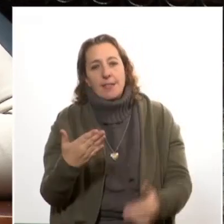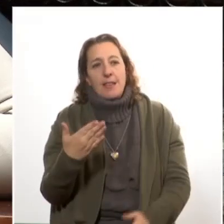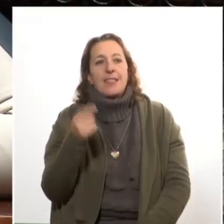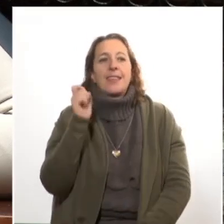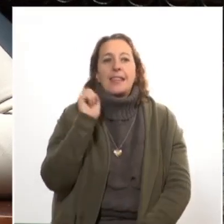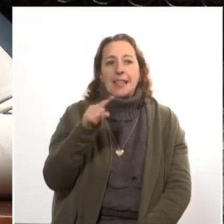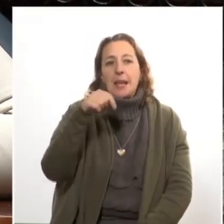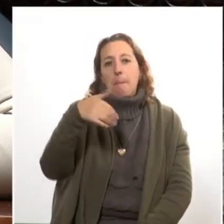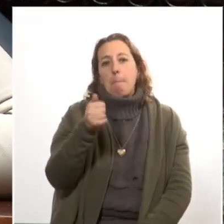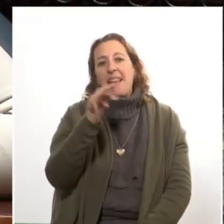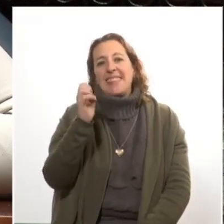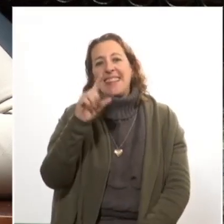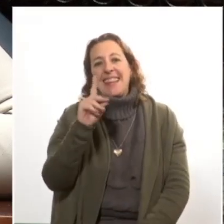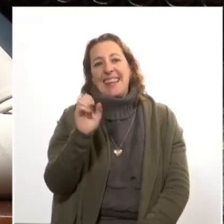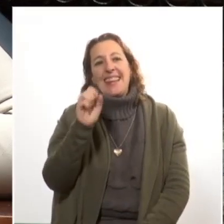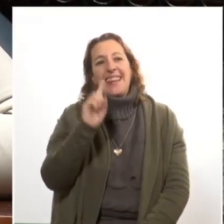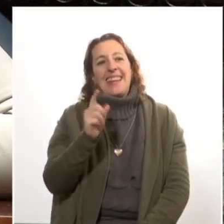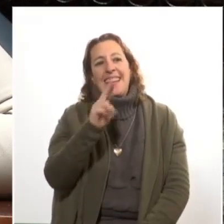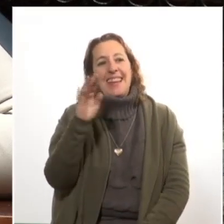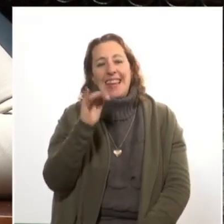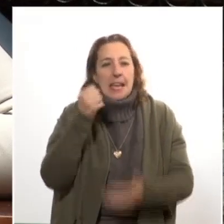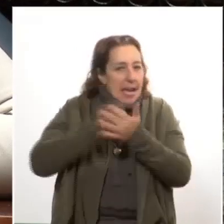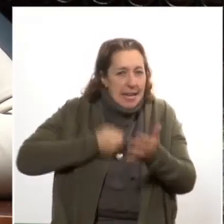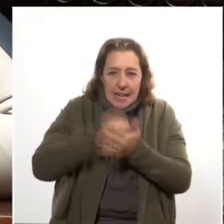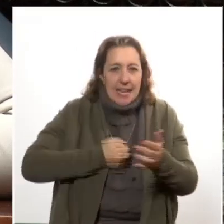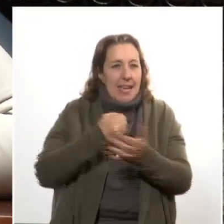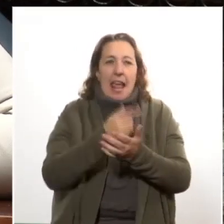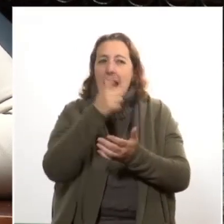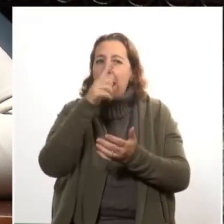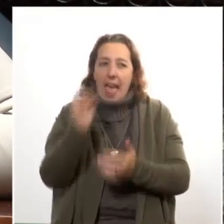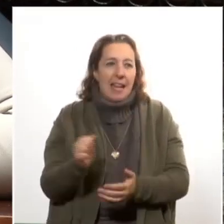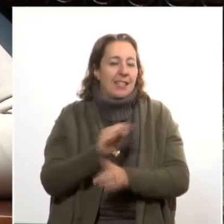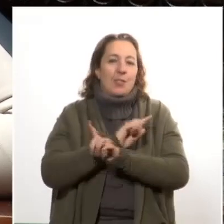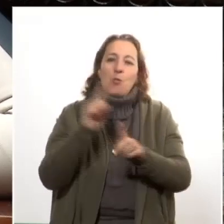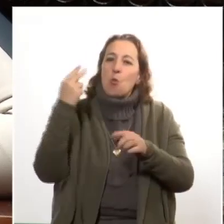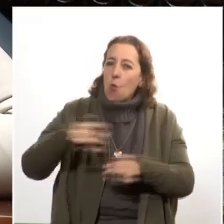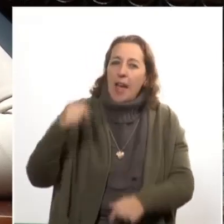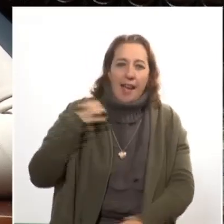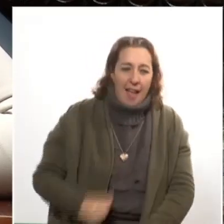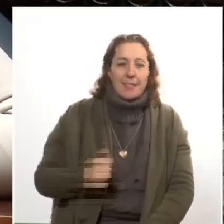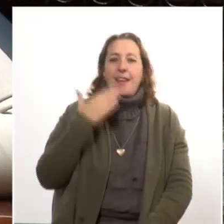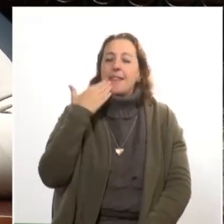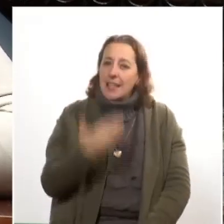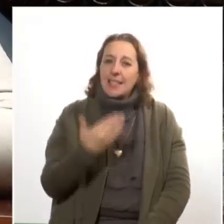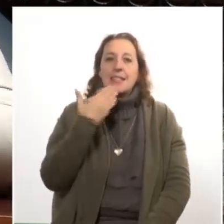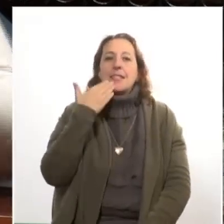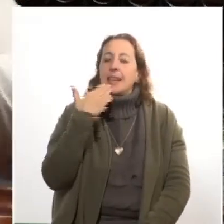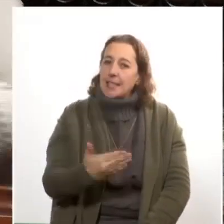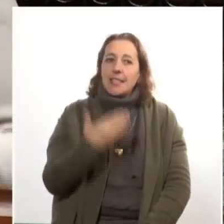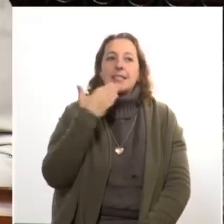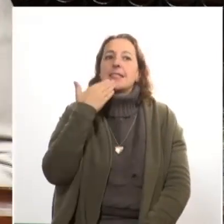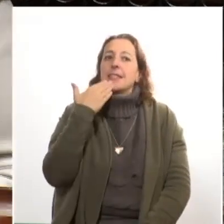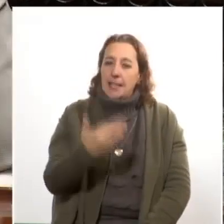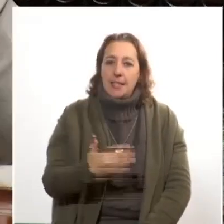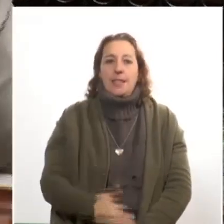ti, Matilde, guerrera, leal, incansable. Gracias, gracias, gracias.